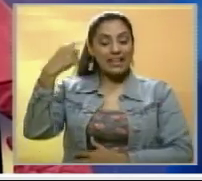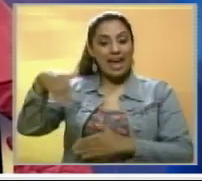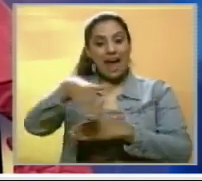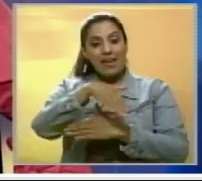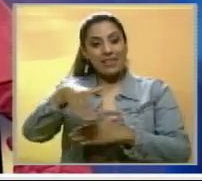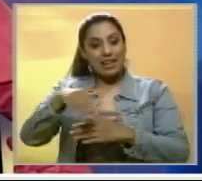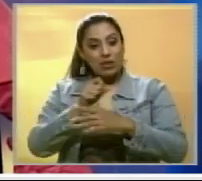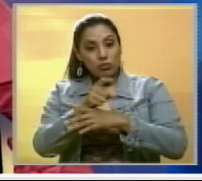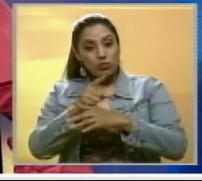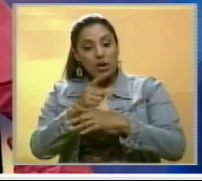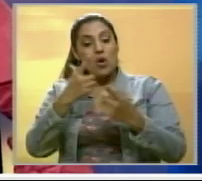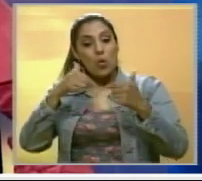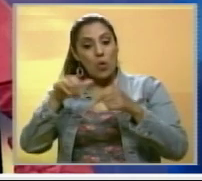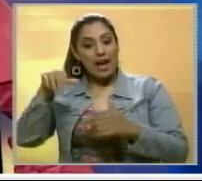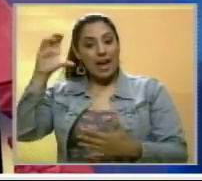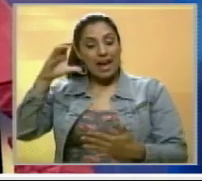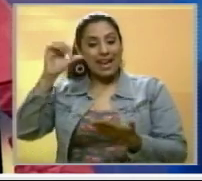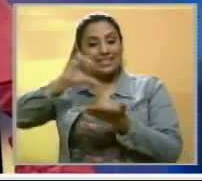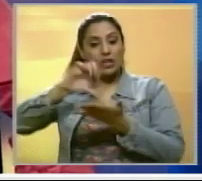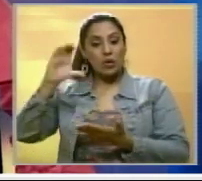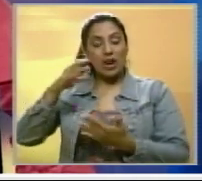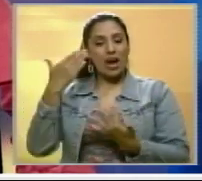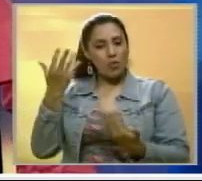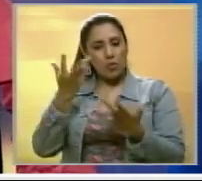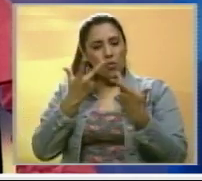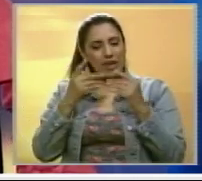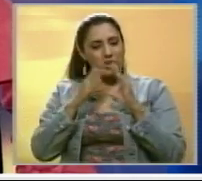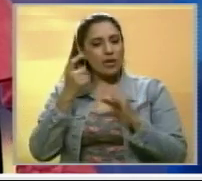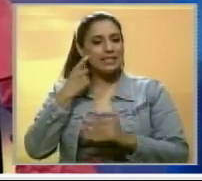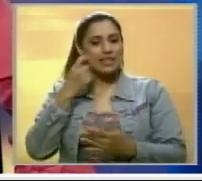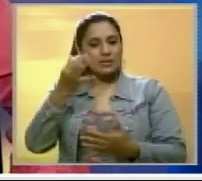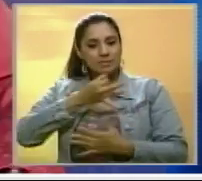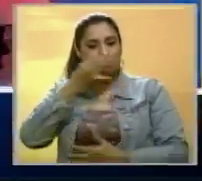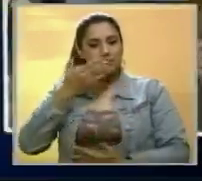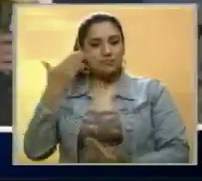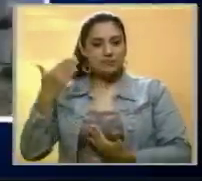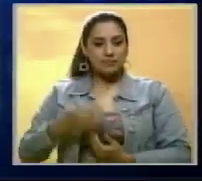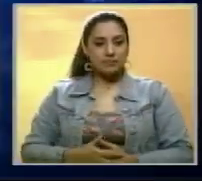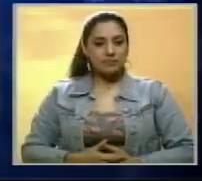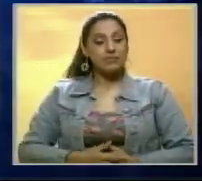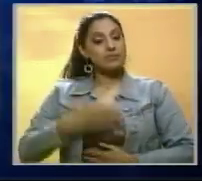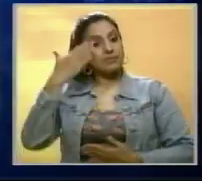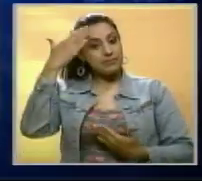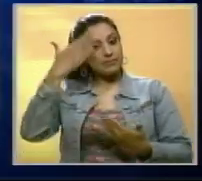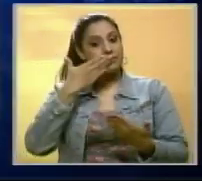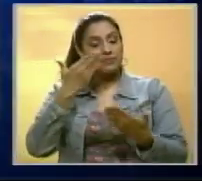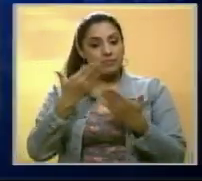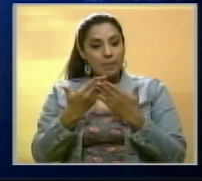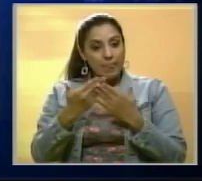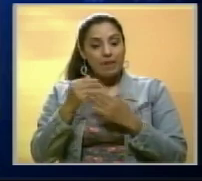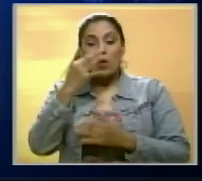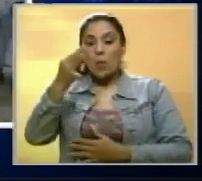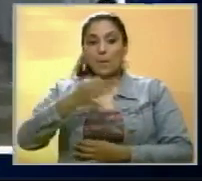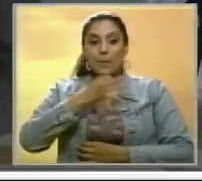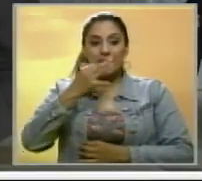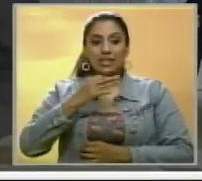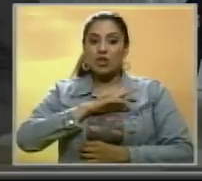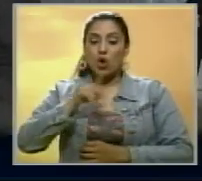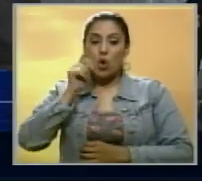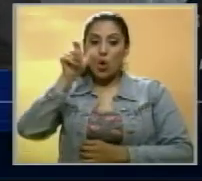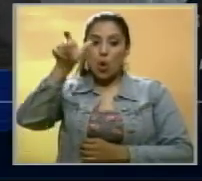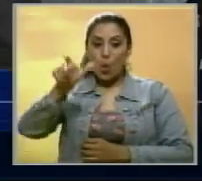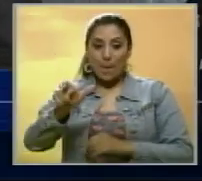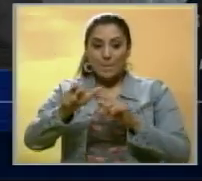Fuerzas Armadas en el centro de Caracas. Santiago Gutiérrez nos tiene todo el reporte. Adelante, buenas tardes. Hola, muchísimas gracias, amigo. Muy buenas tardes. Stalin